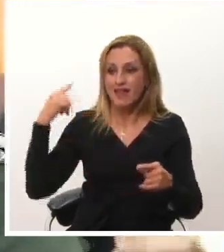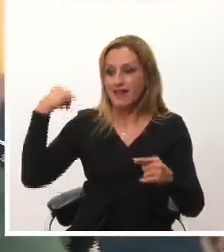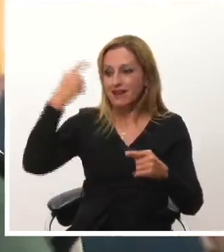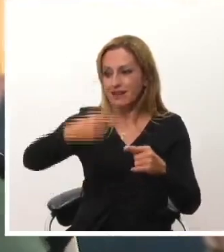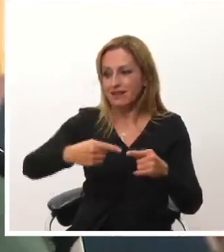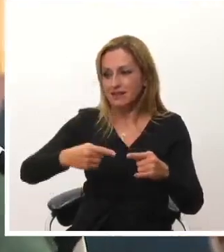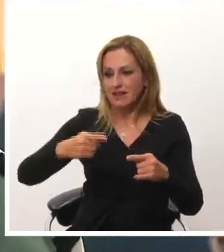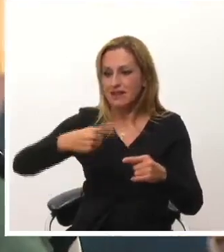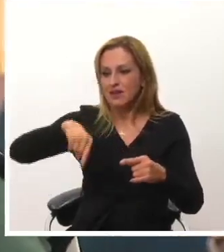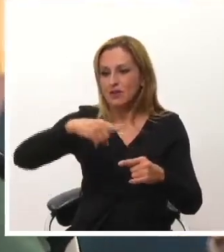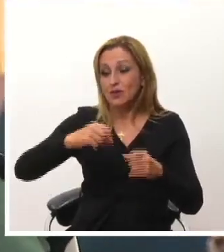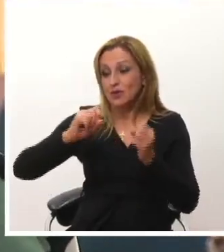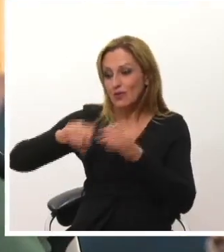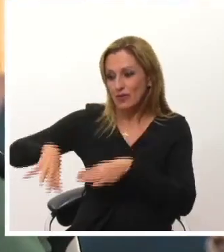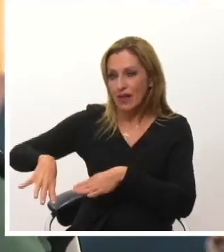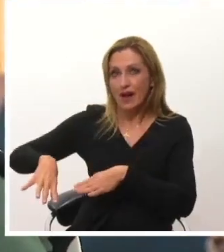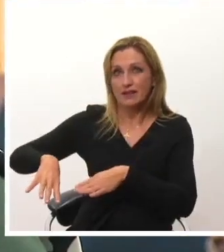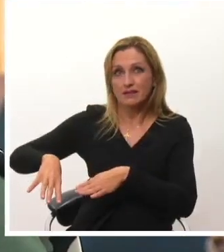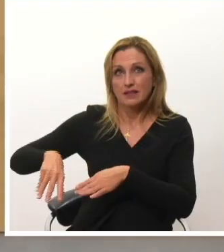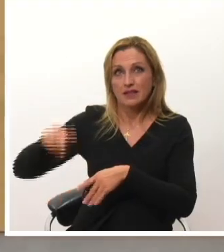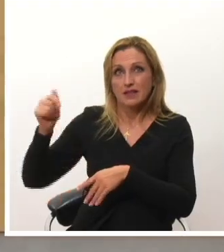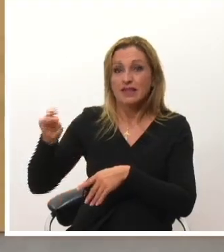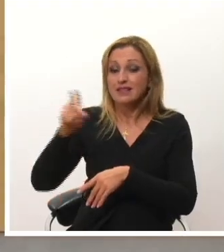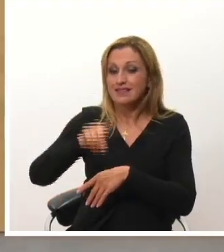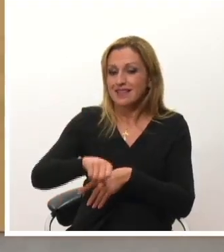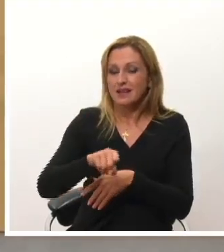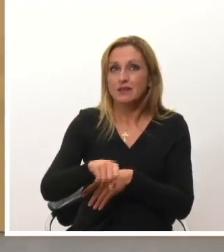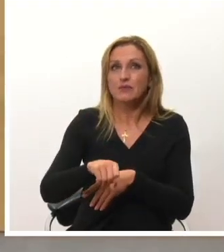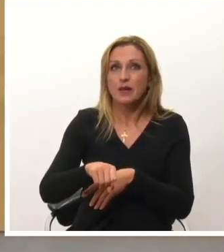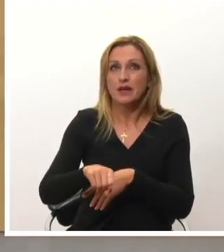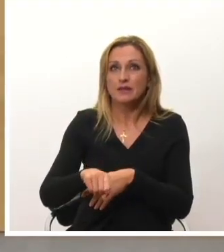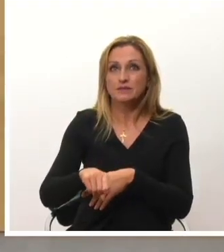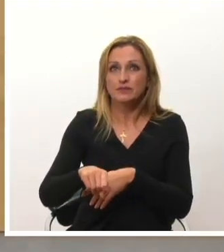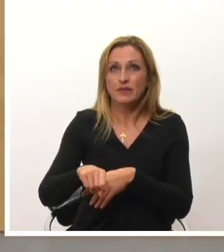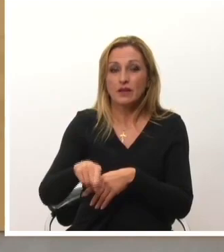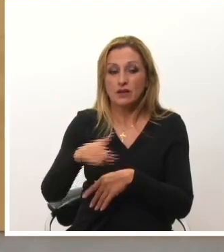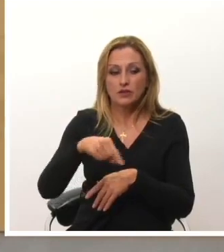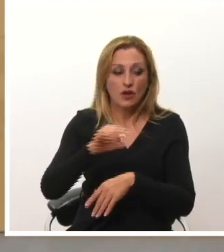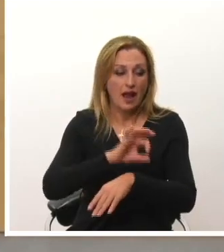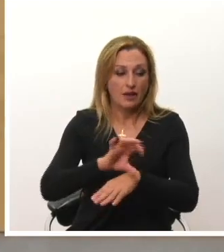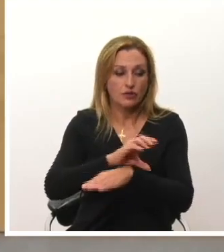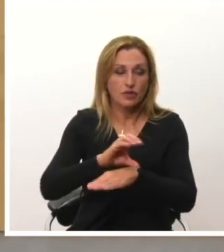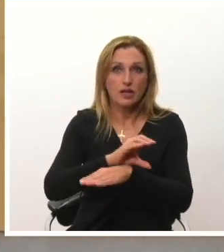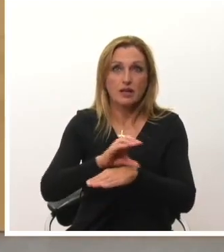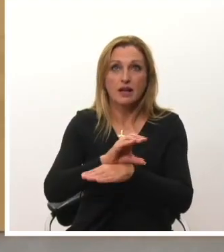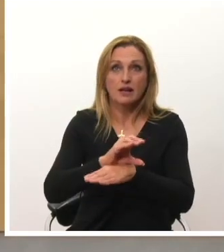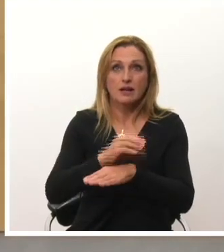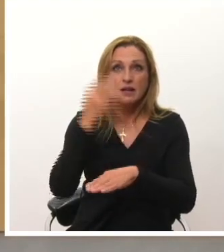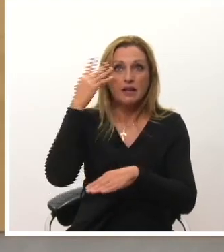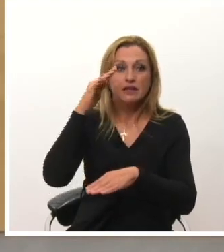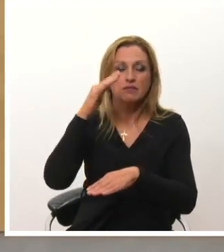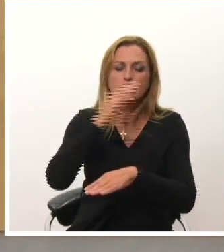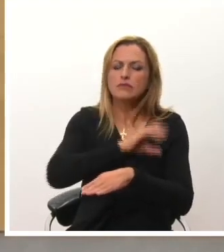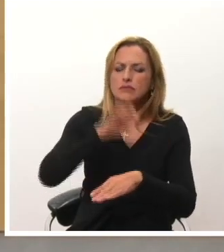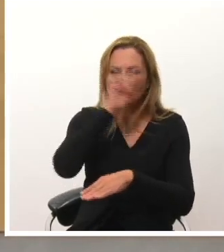la herencia que vamos a dejar bueno ha hablado también usted de que no hemos de que la consejera aquí no ha tenido diálogo con ustedes no